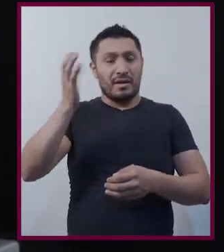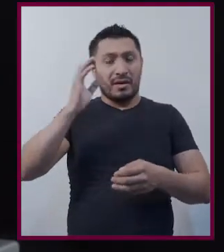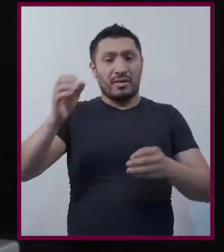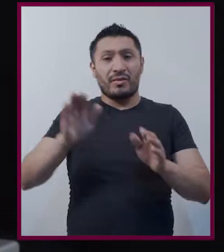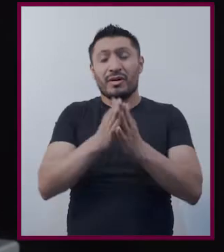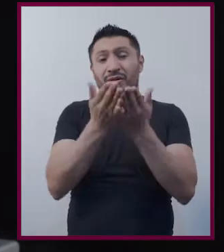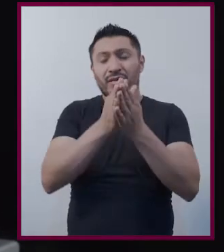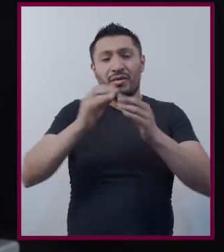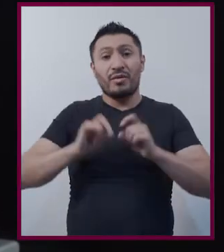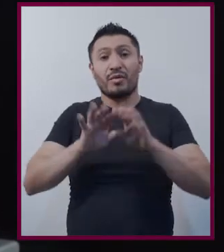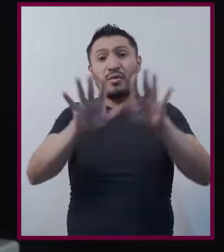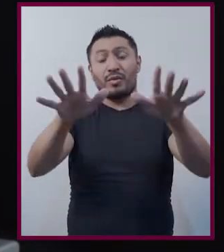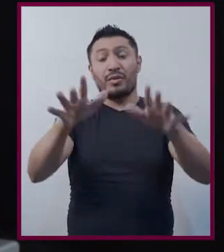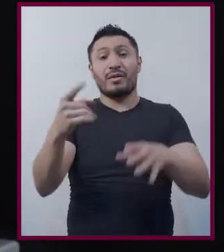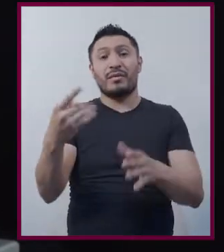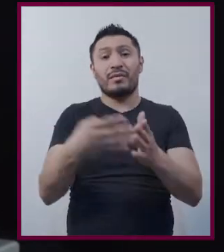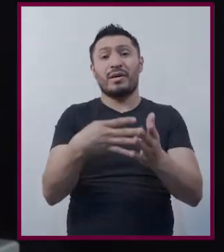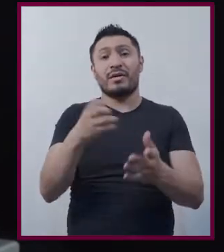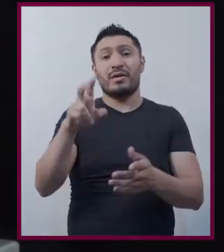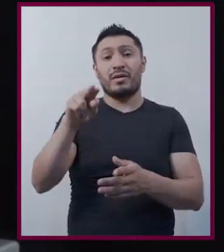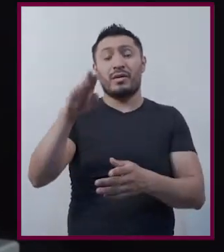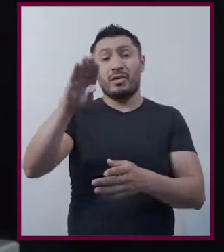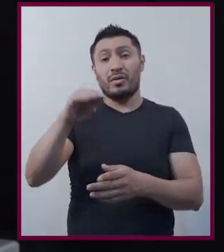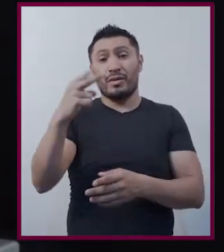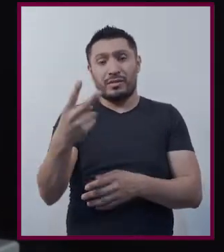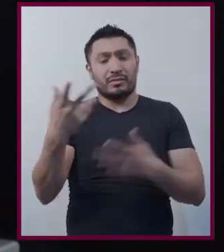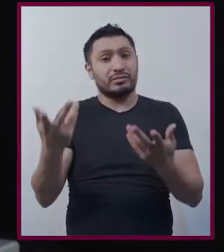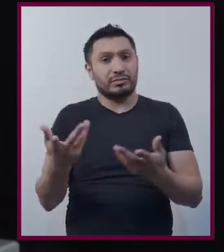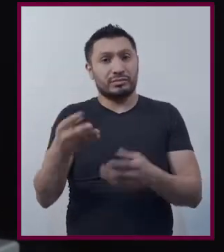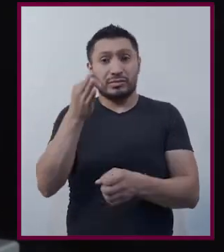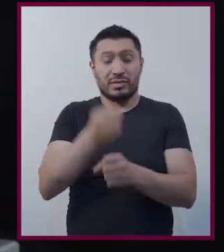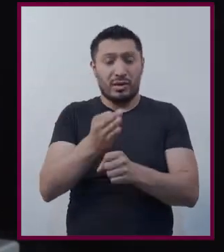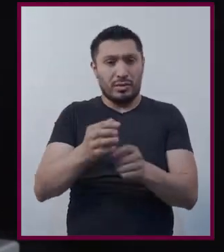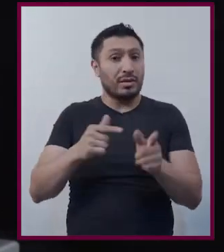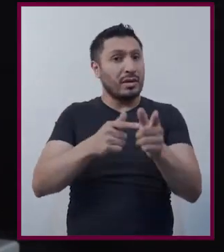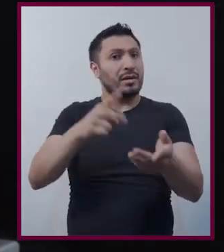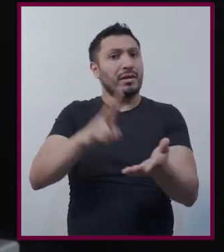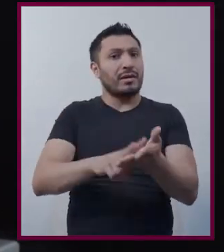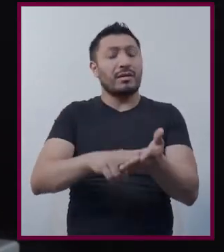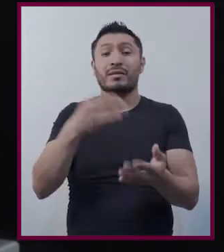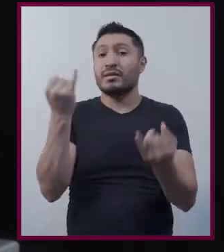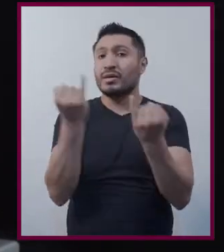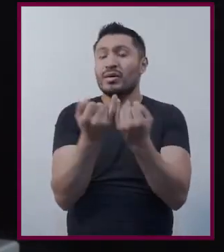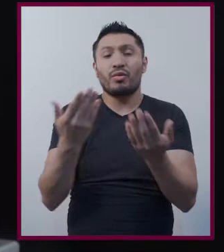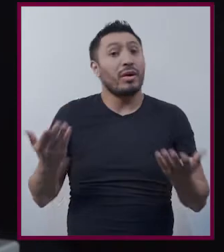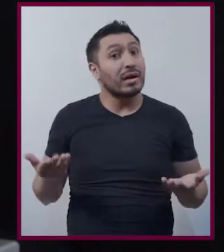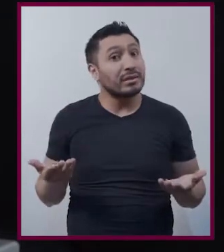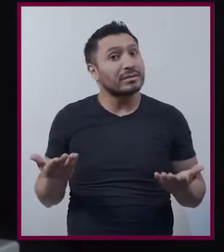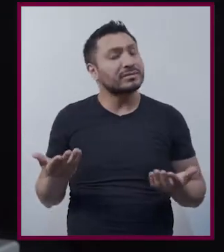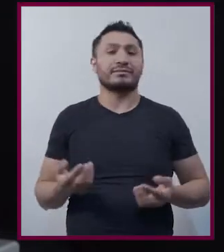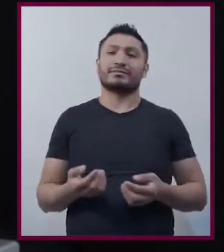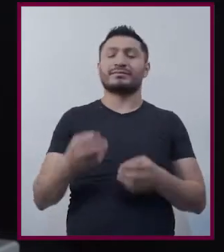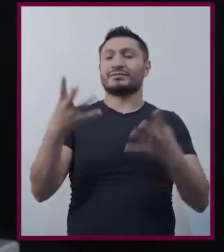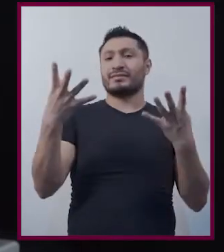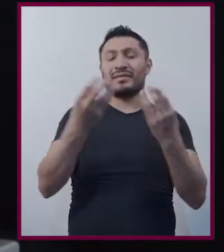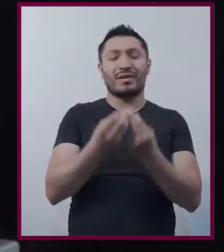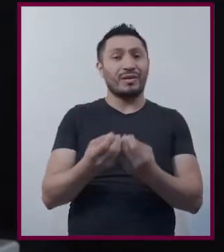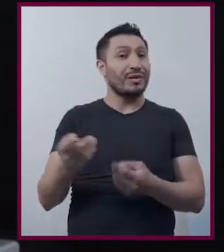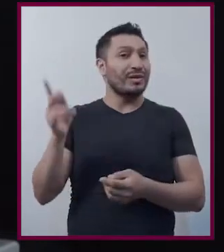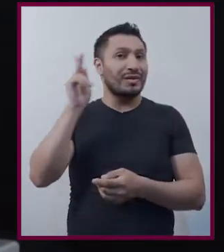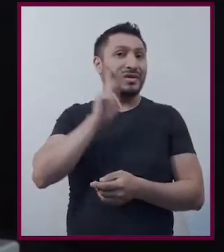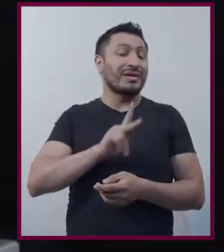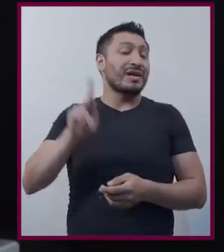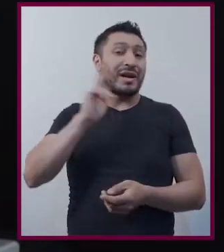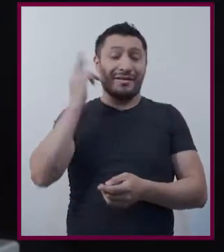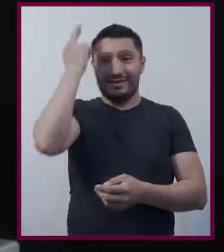de libro en 1992? ¿Sigue vigente? Te invitamos a debatir con nosotros sin ánimos de controversia